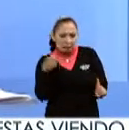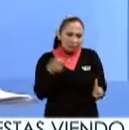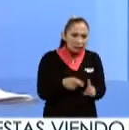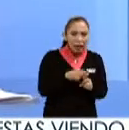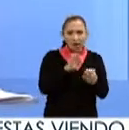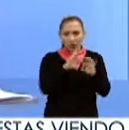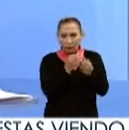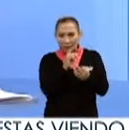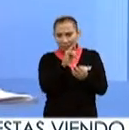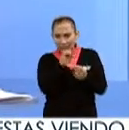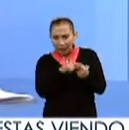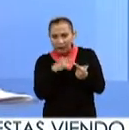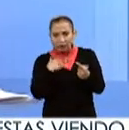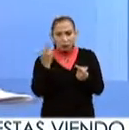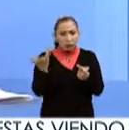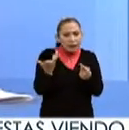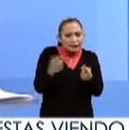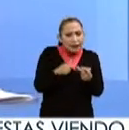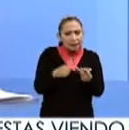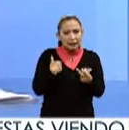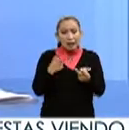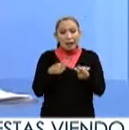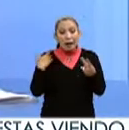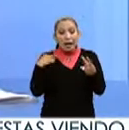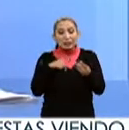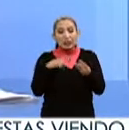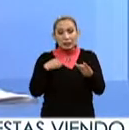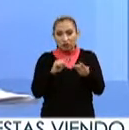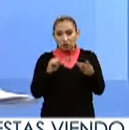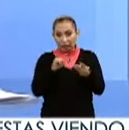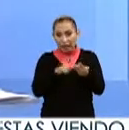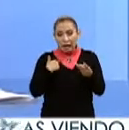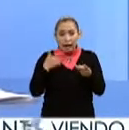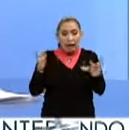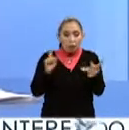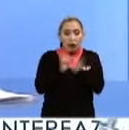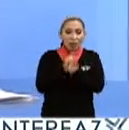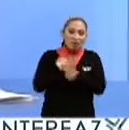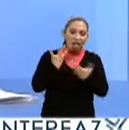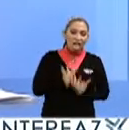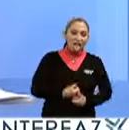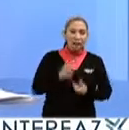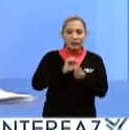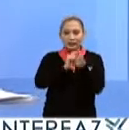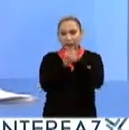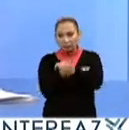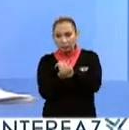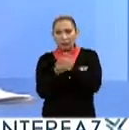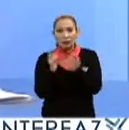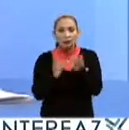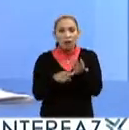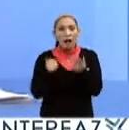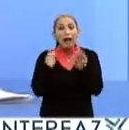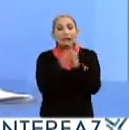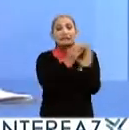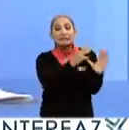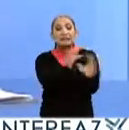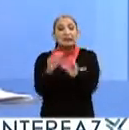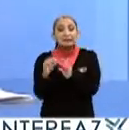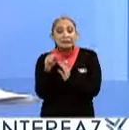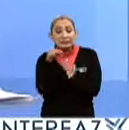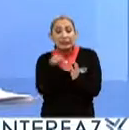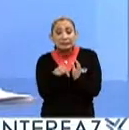modelos didácticos, su teoría y su acción, los profesores y la sociedad, encuentros, desencuentros y transformaciones, la